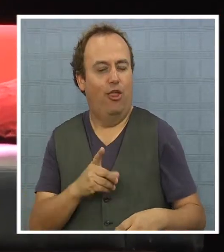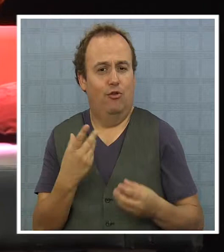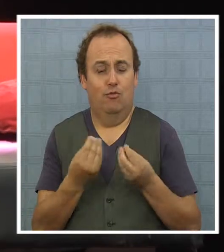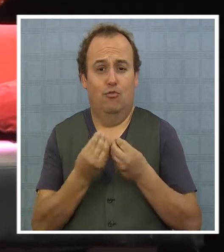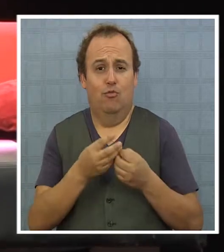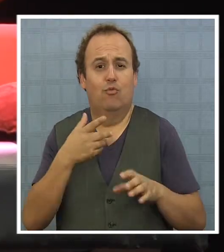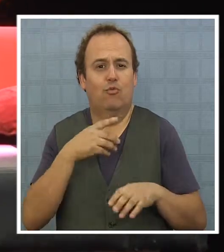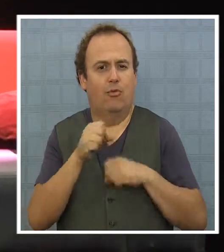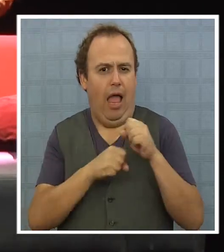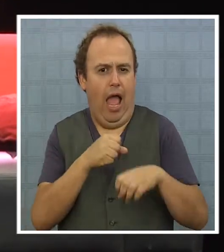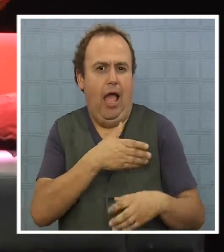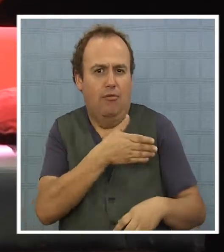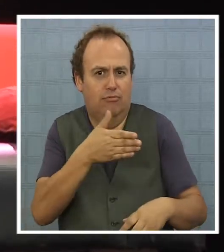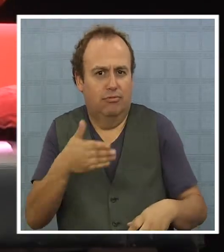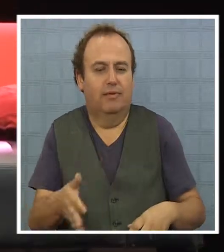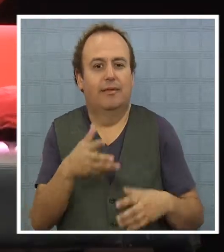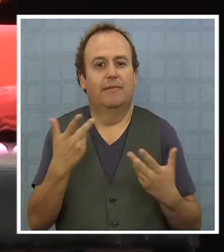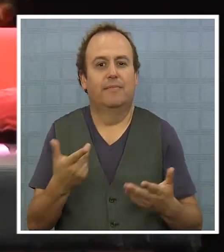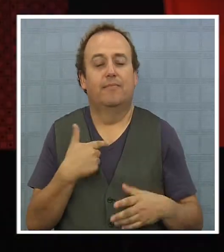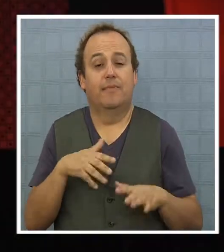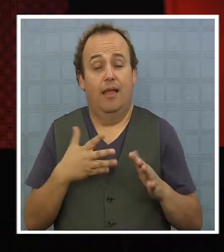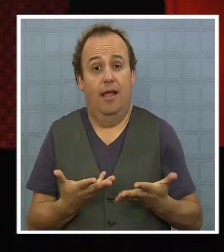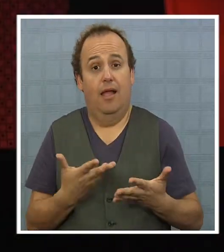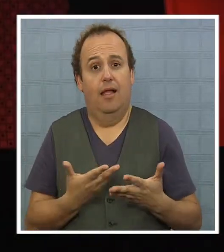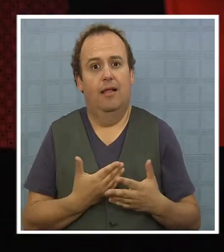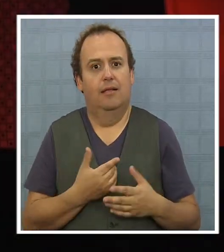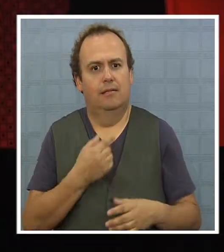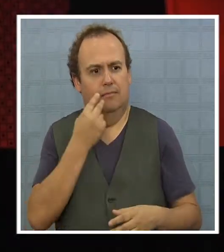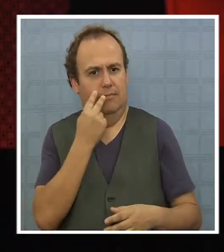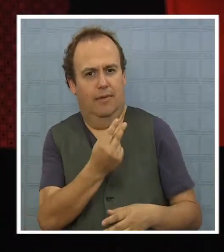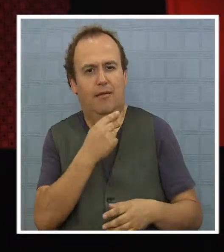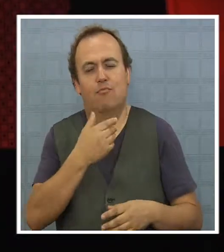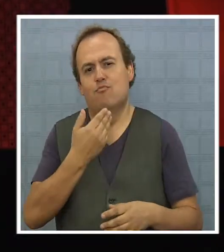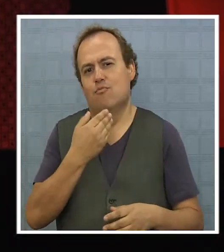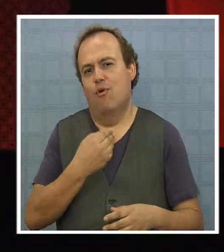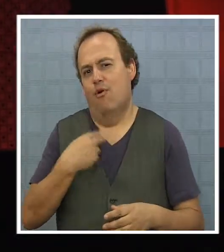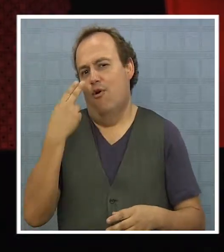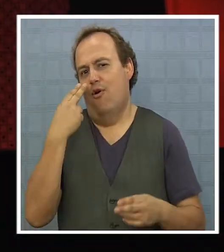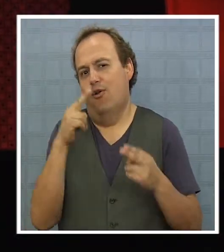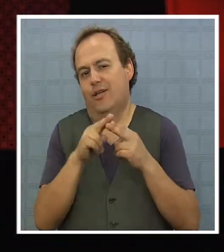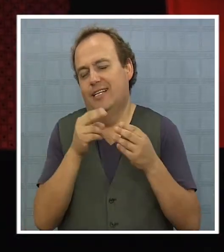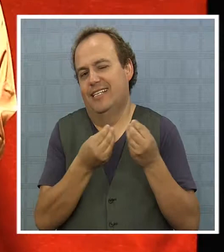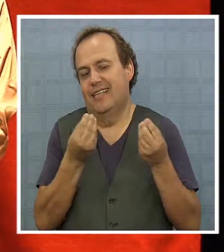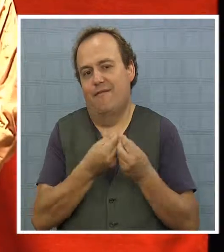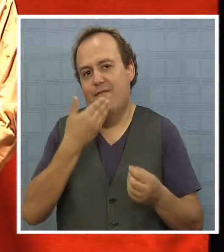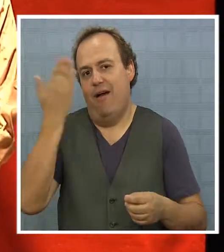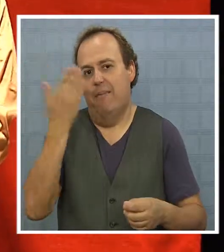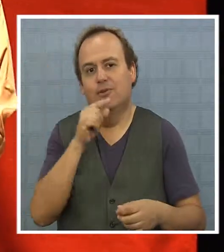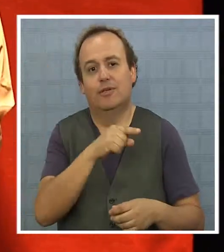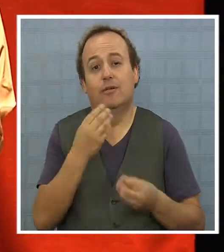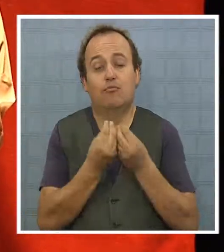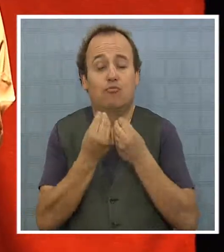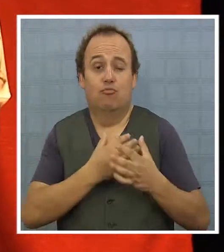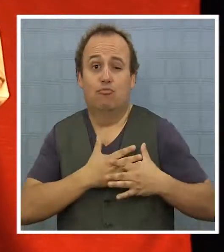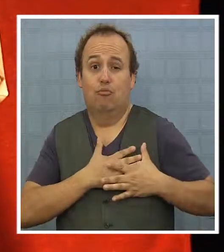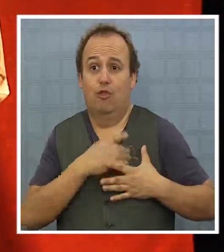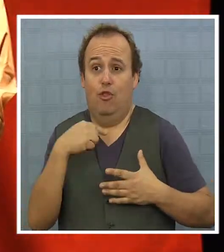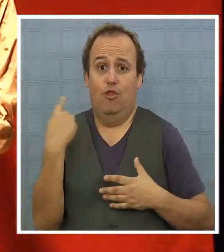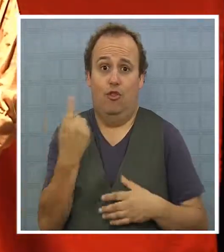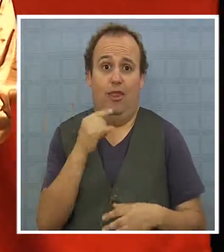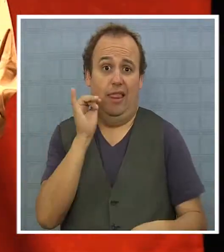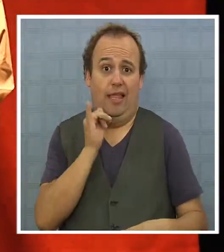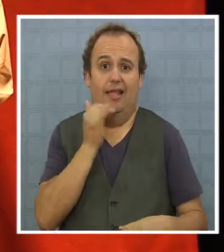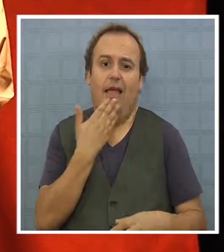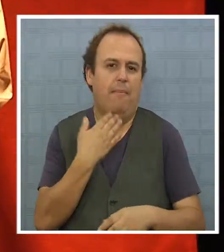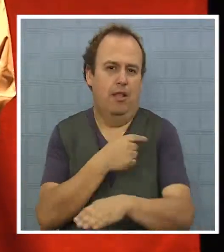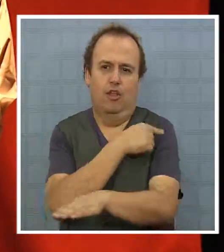los últimos años y que sin duda lo han convertido en un personaje muy conocido y querido por el público, no solo local, sino